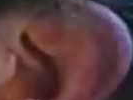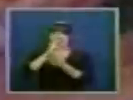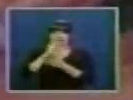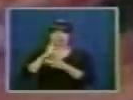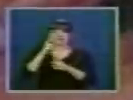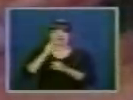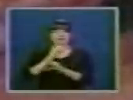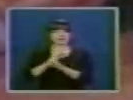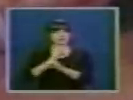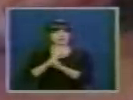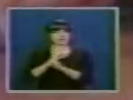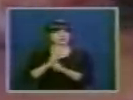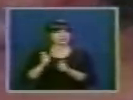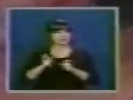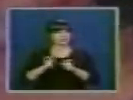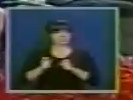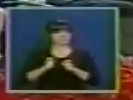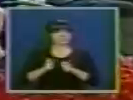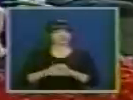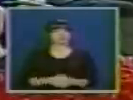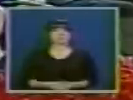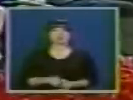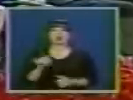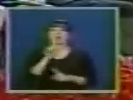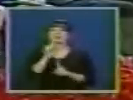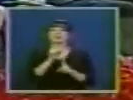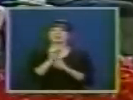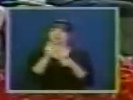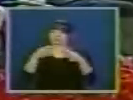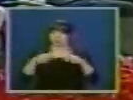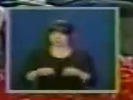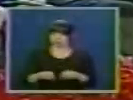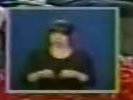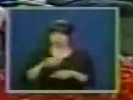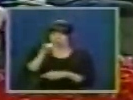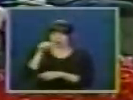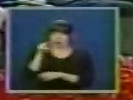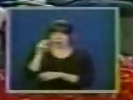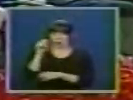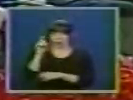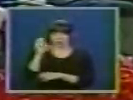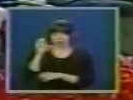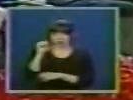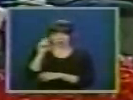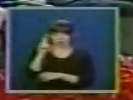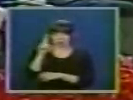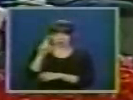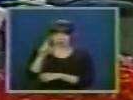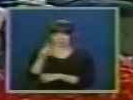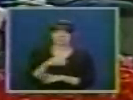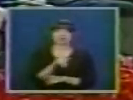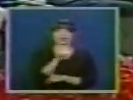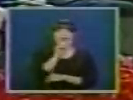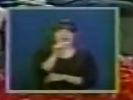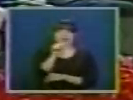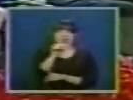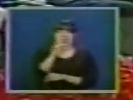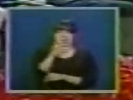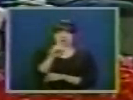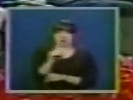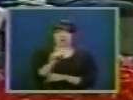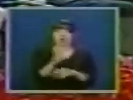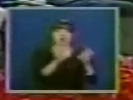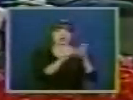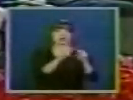ofrecernos. Tal es el caso de lo que acontece en Judesur, Dinadeco, el